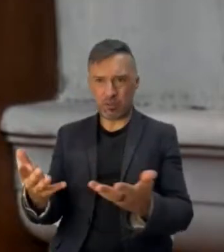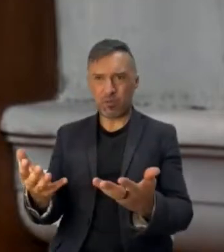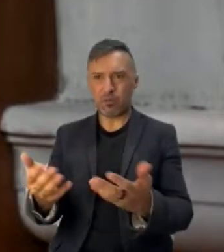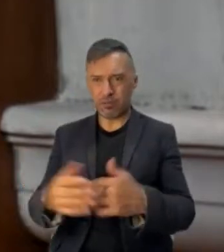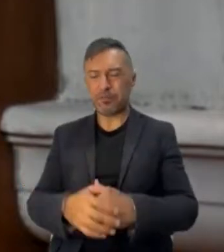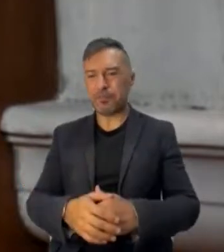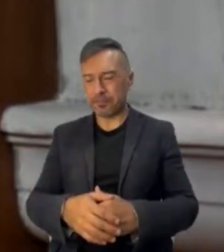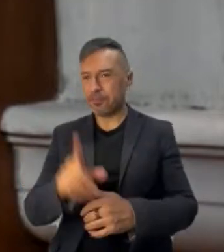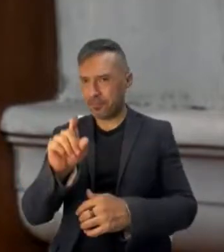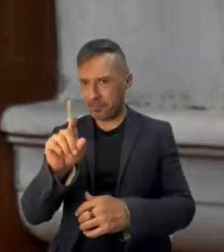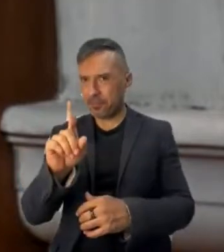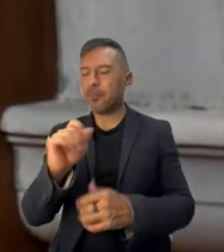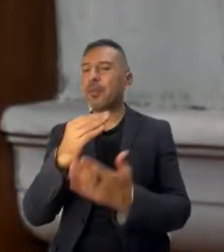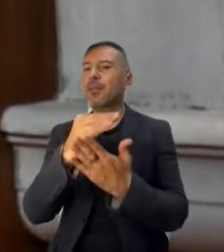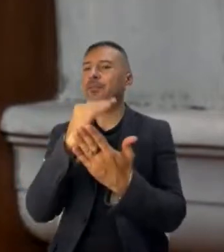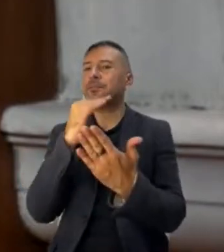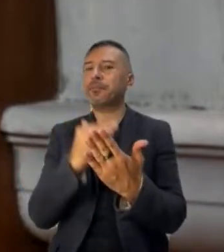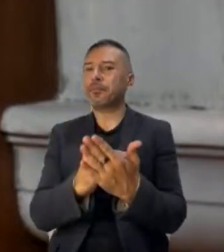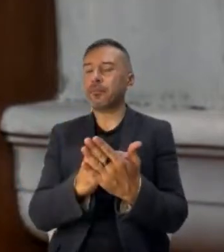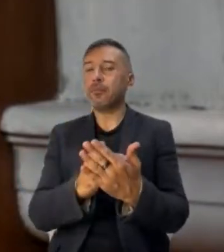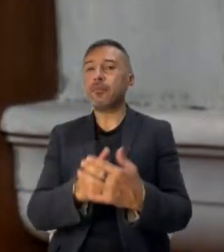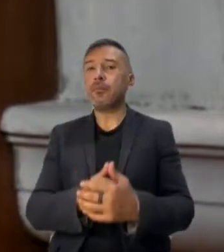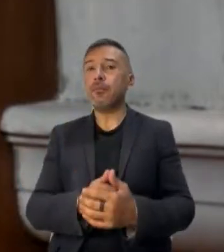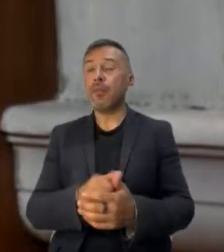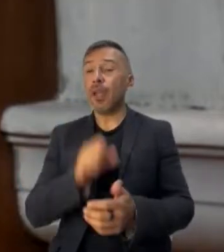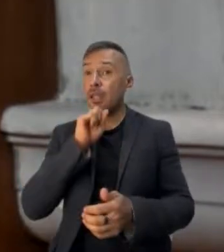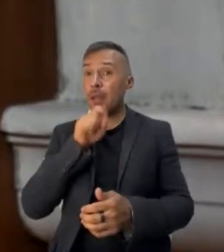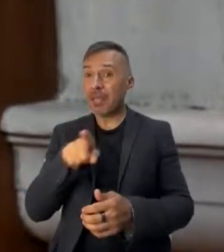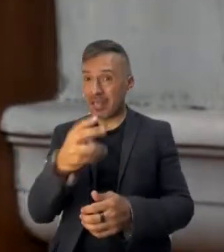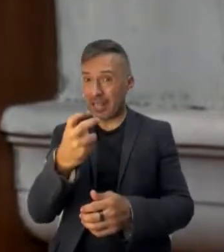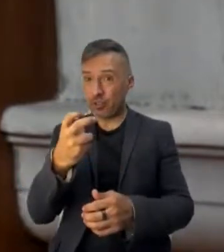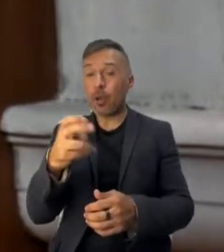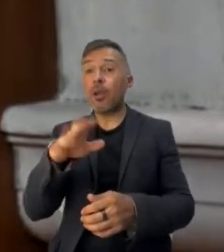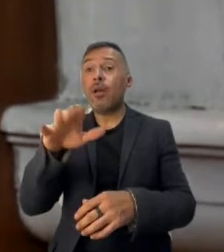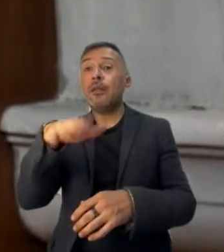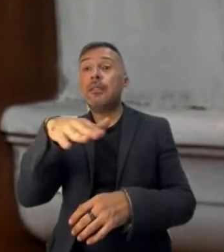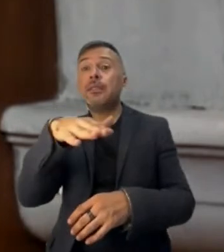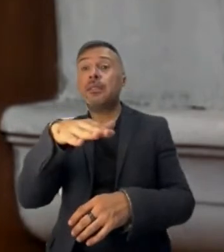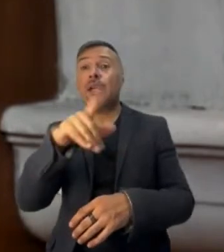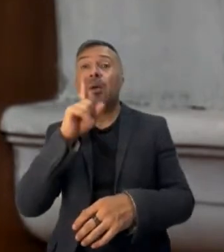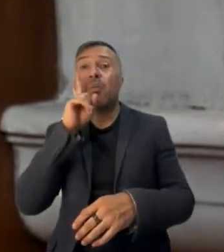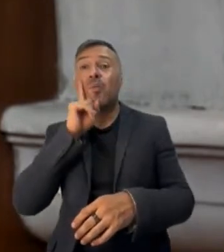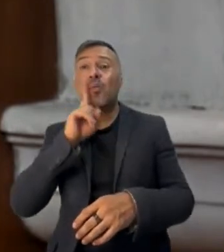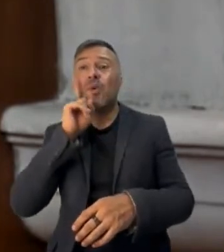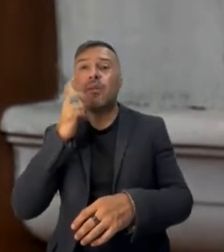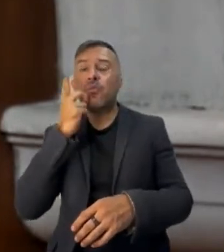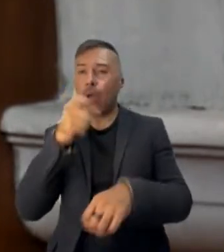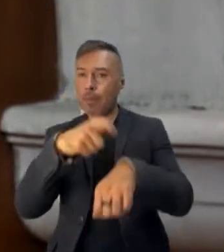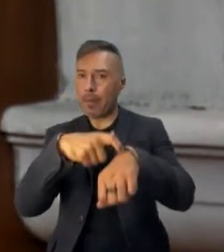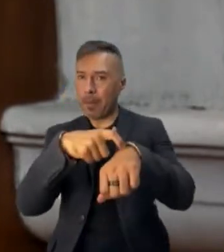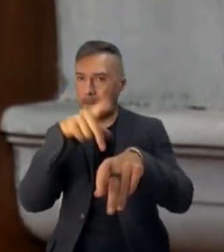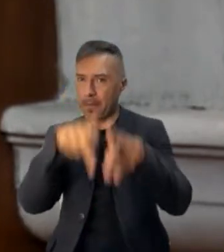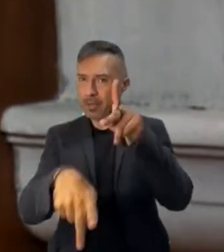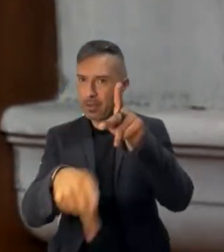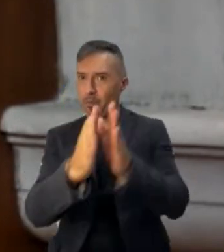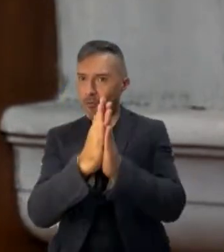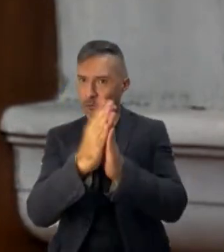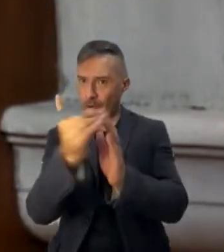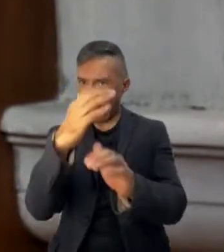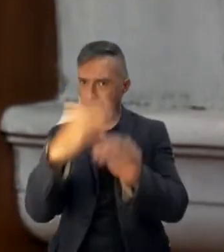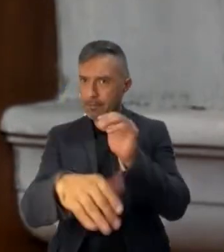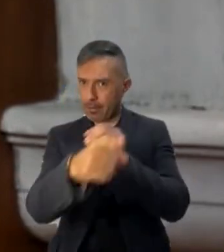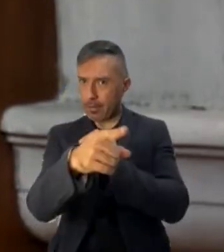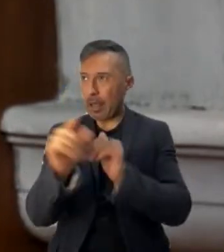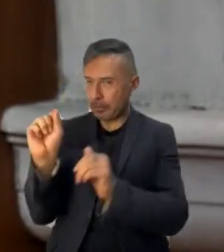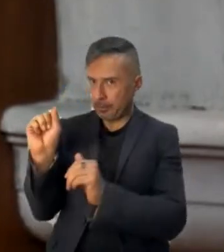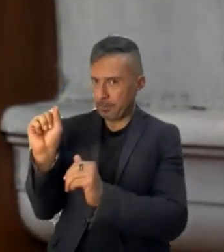hubo inconclusos caminos del sur. Estimada diputada, le suplicamos que pueda termino. Si me